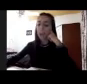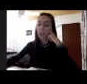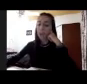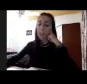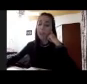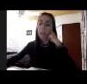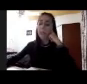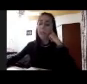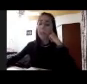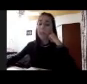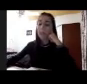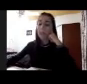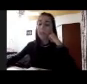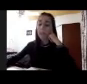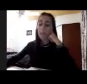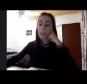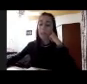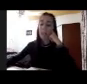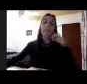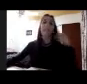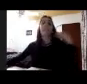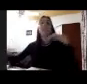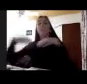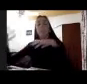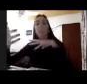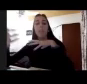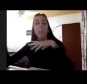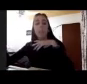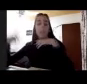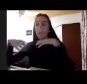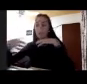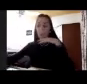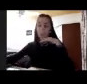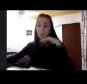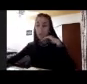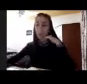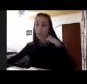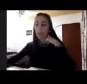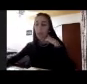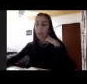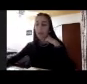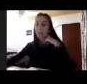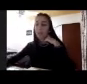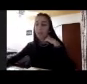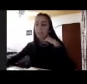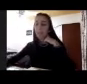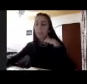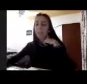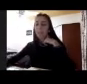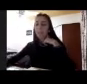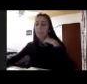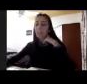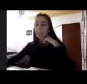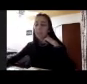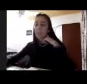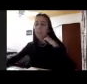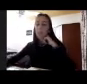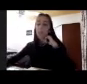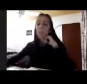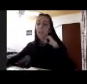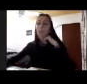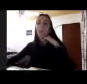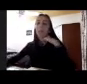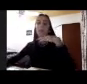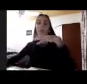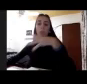lugar. Invitar a que la gente también participe, quizá, bueno, ahí puse como grafitis, que sea un